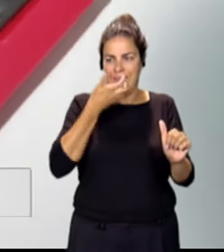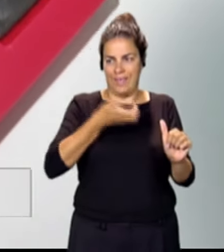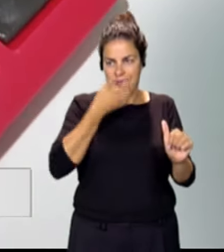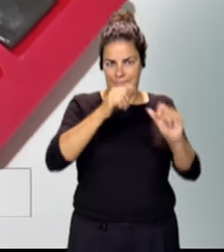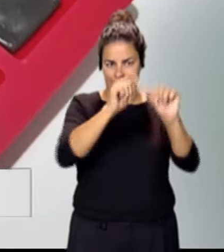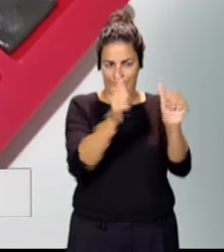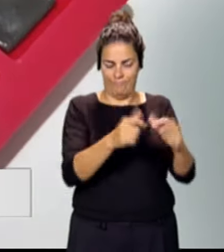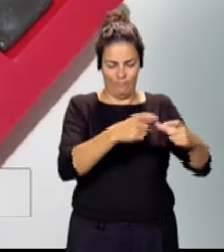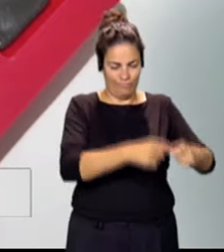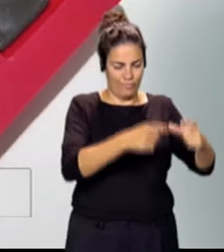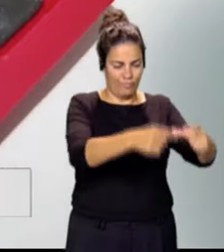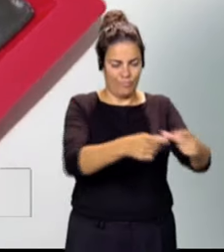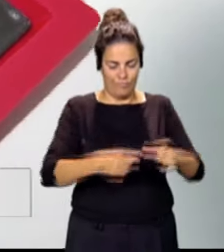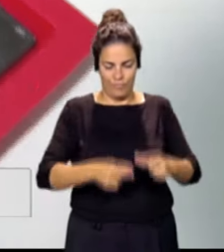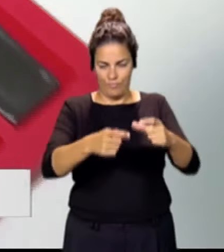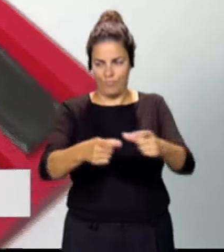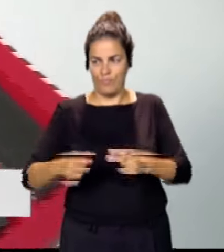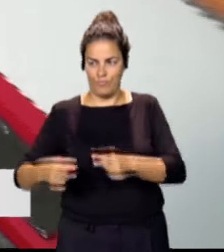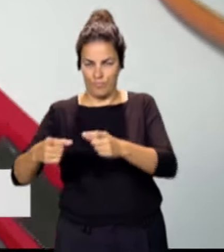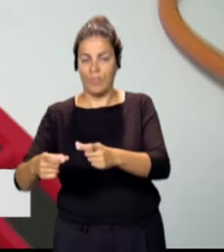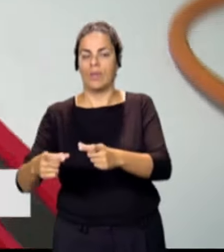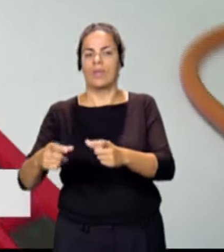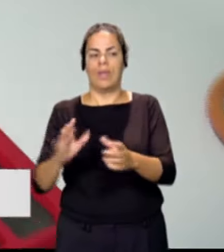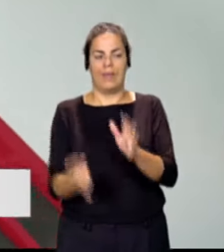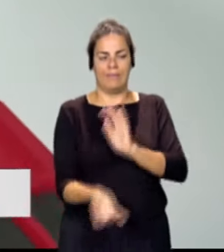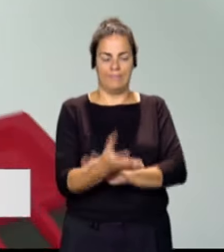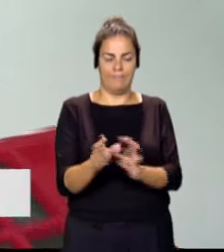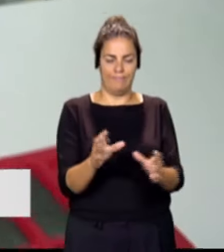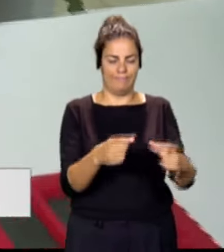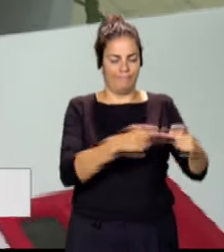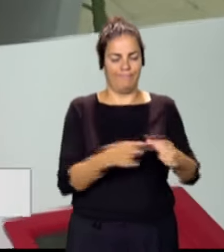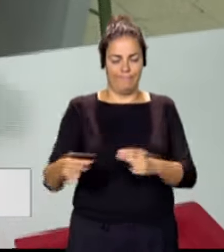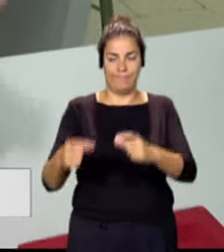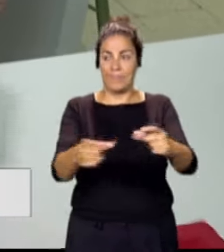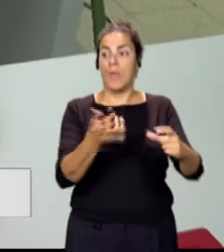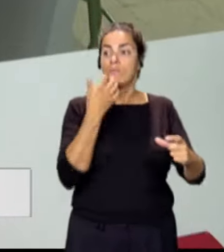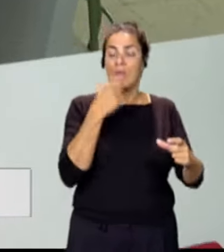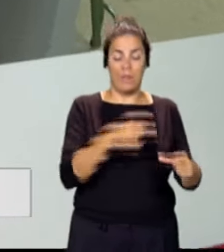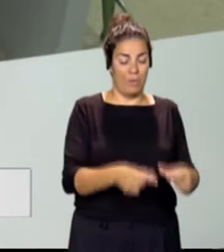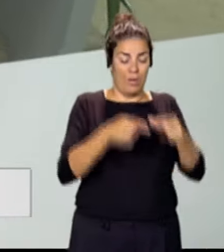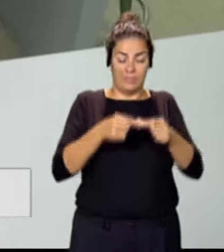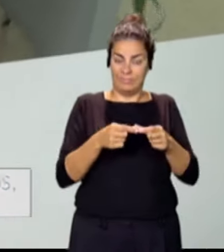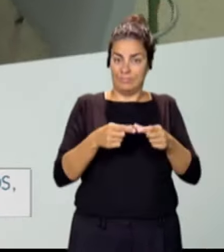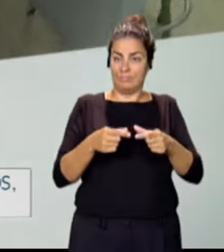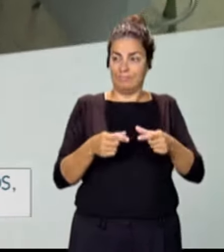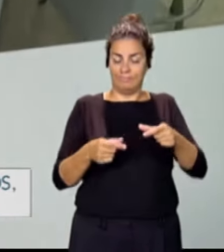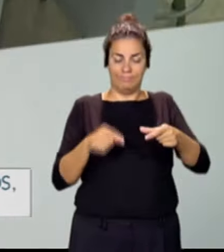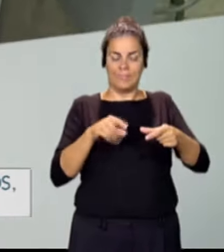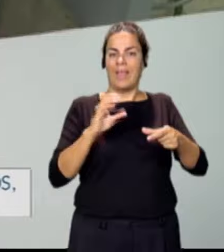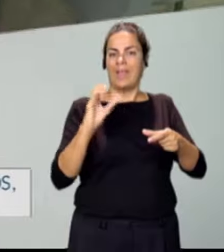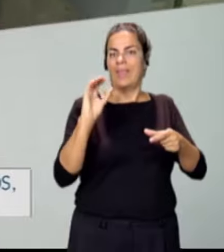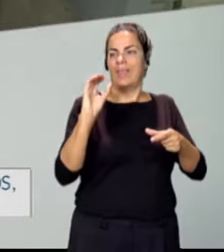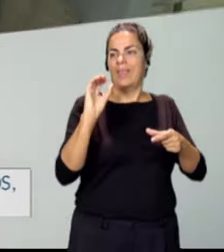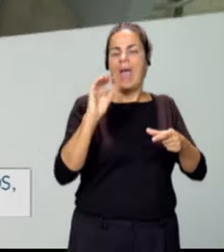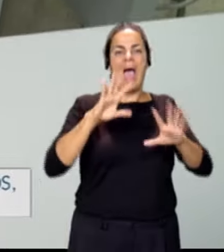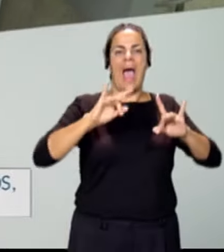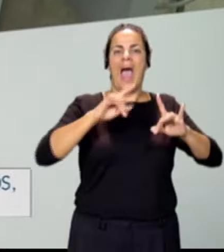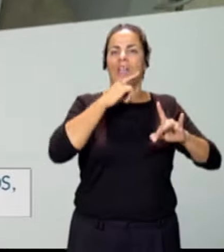diferentes piezas aquí tenemos una pieza que tiene por ejemplo 0 G de eh de